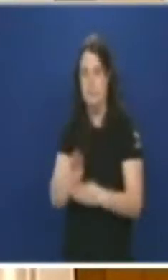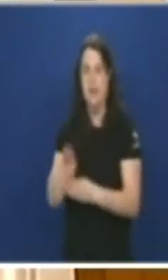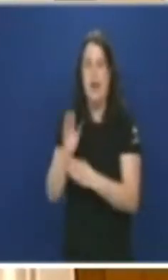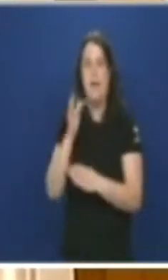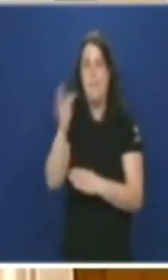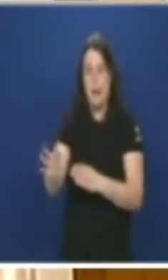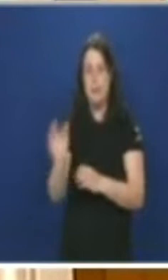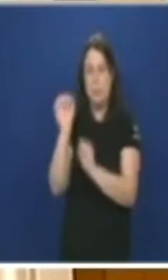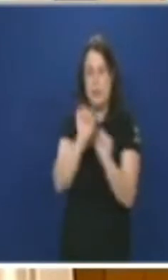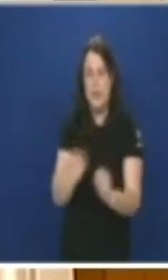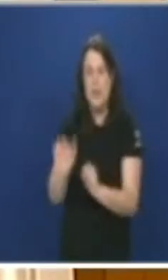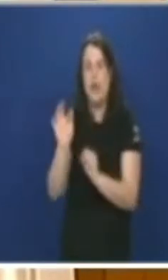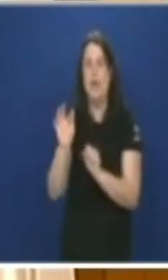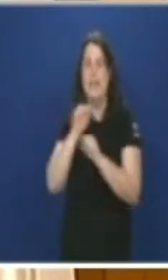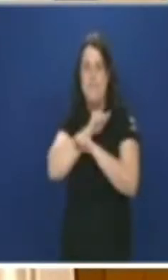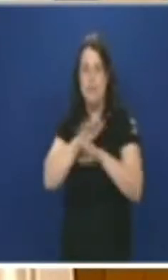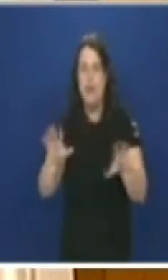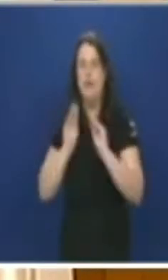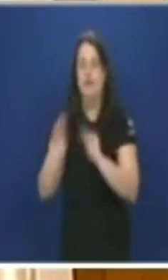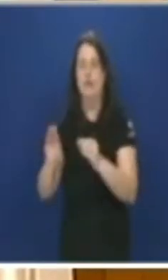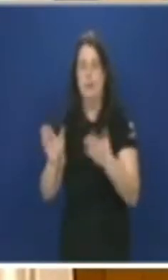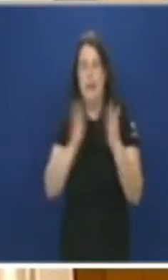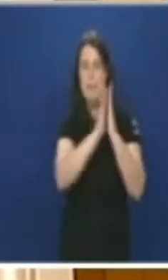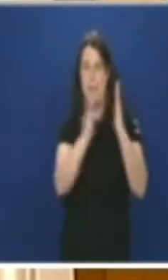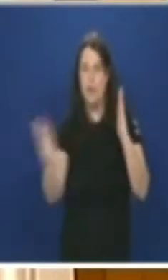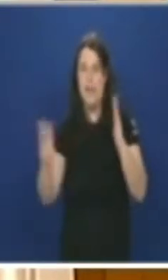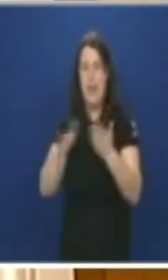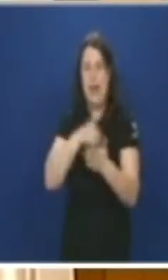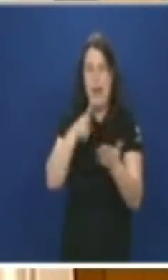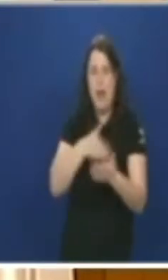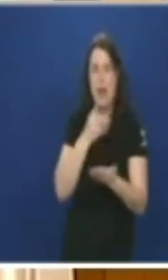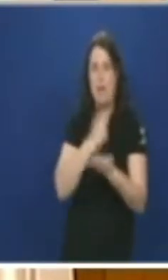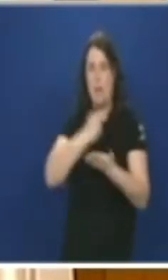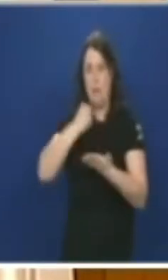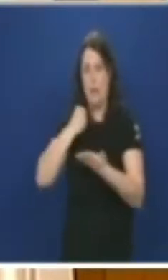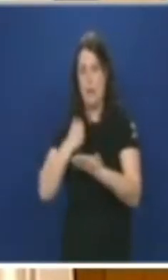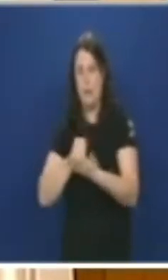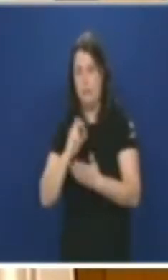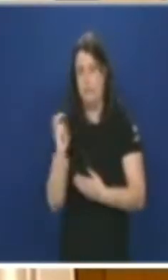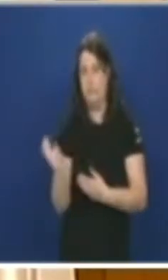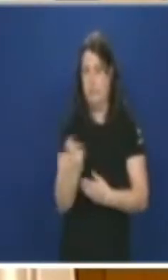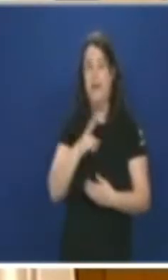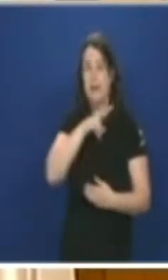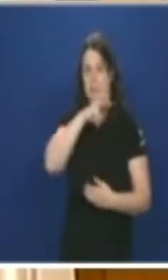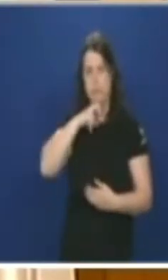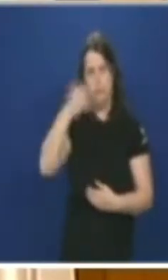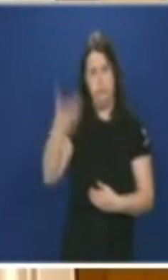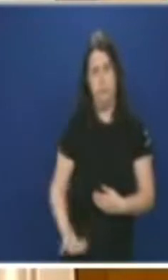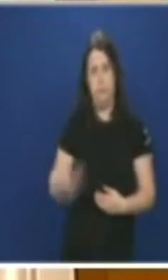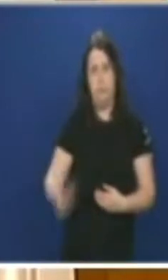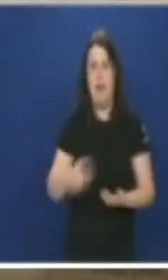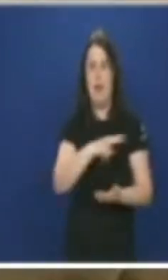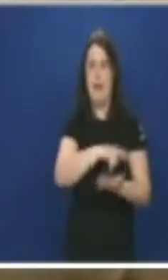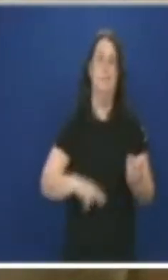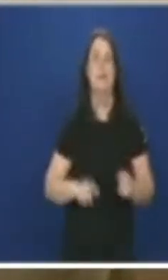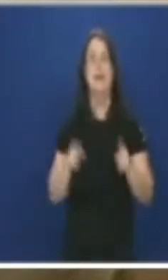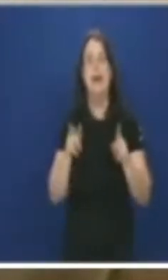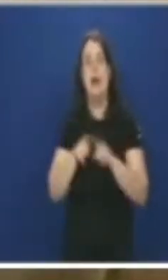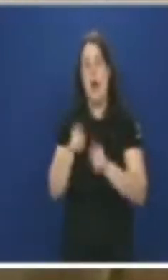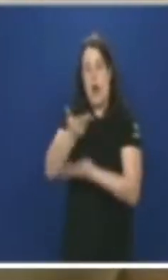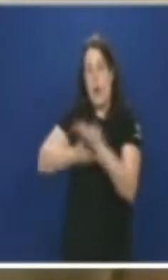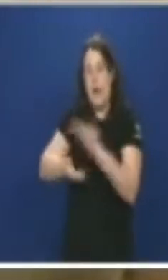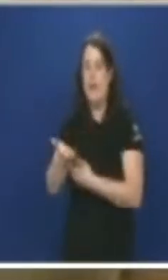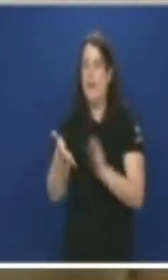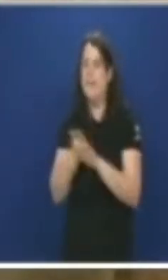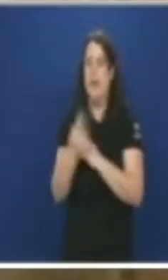e a difusión do seu legado, a súa biblioteca e toda a documentación de gran valía para Galicia, coa colaboración sempre tanto